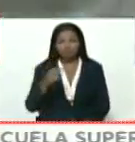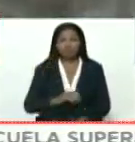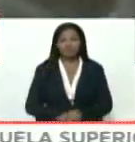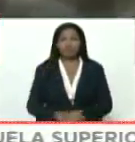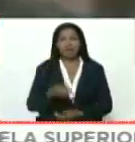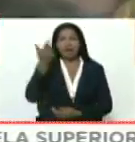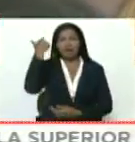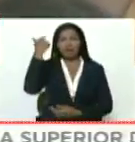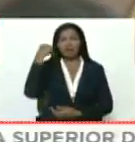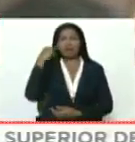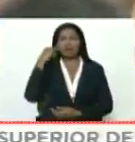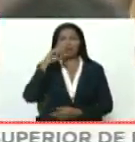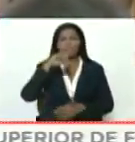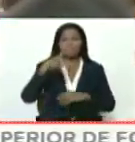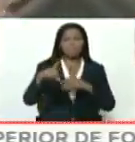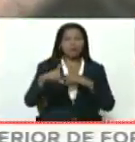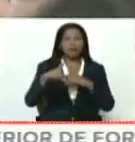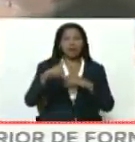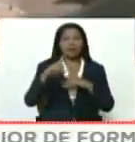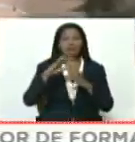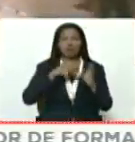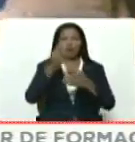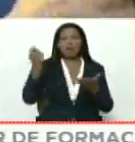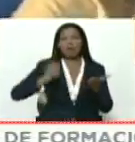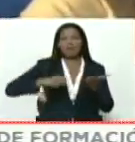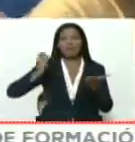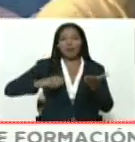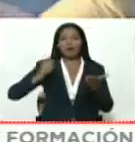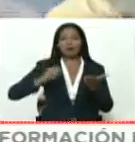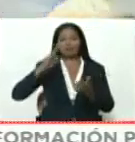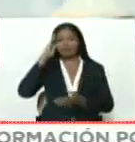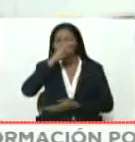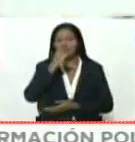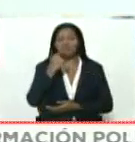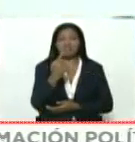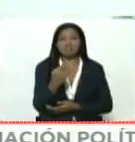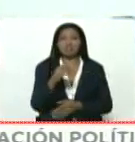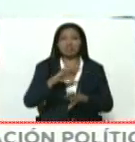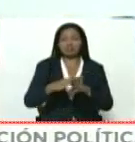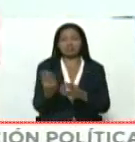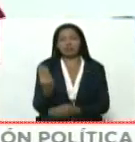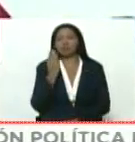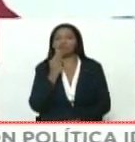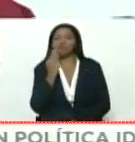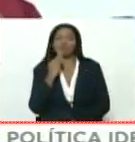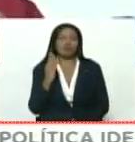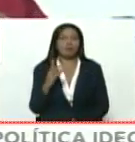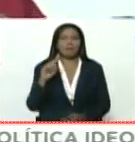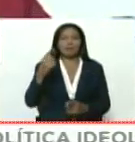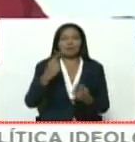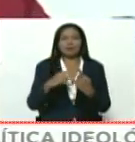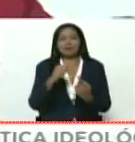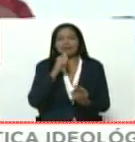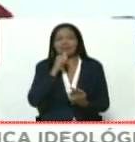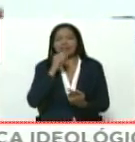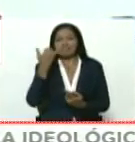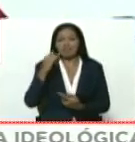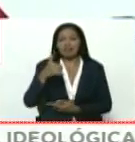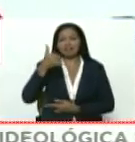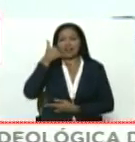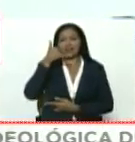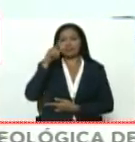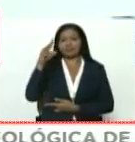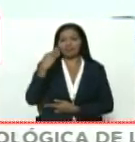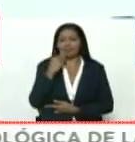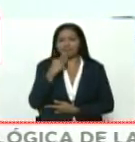Ayer el programa de Diosdado estuvo muy bueno. Y Diosdado decía, pero qué imbécil. Primero, ¿quién tiene el teléfono de ese